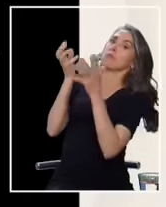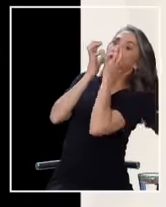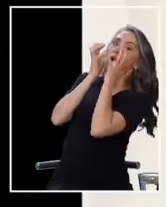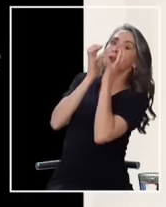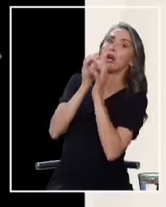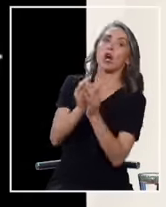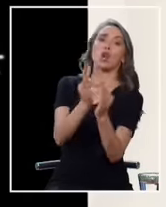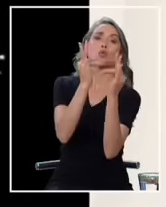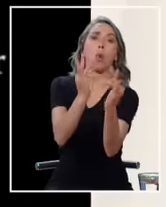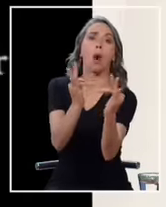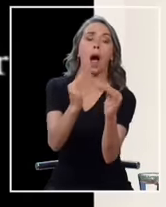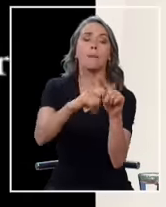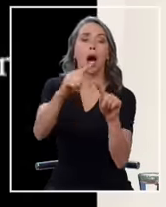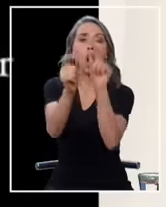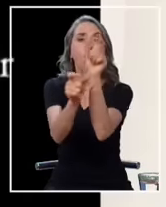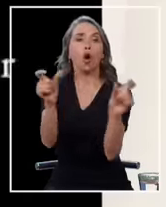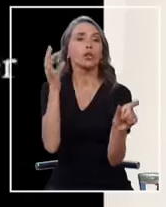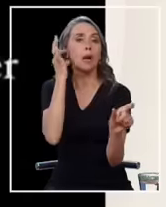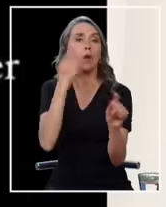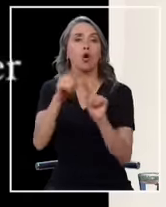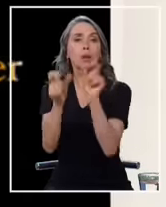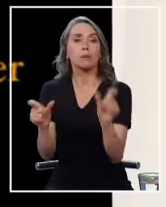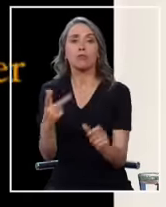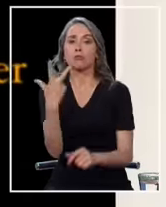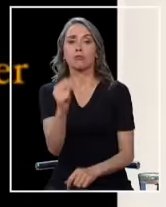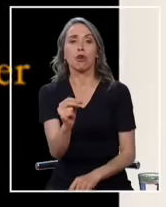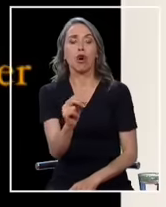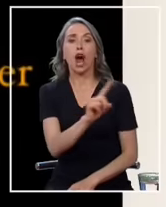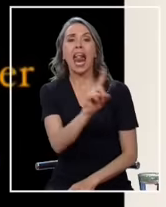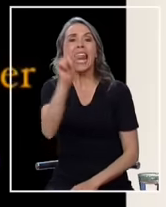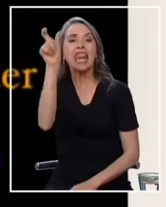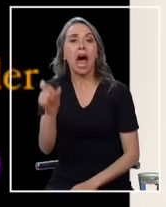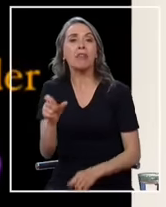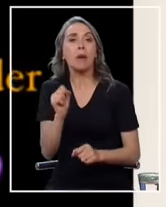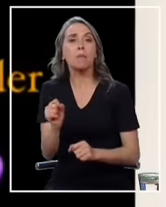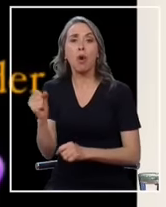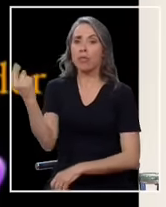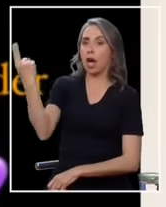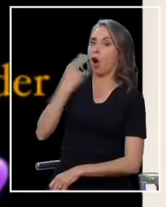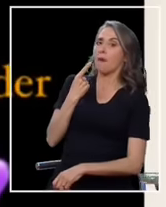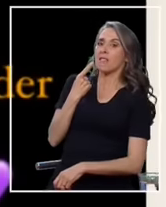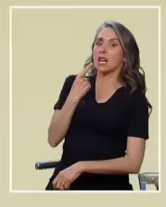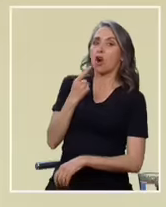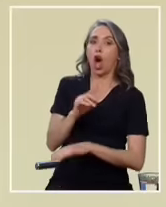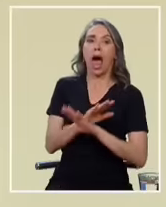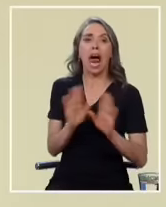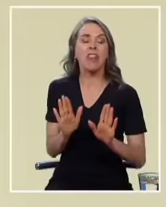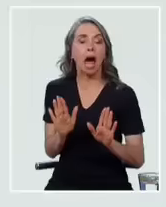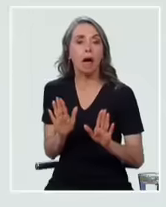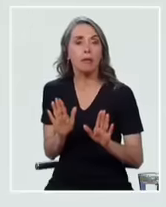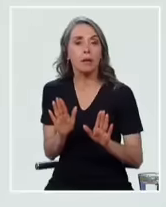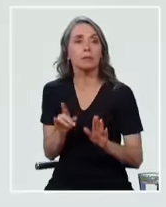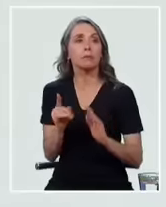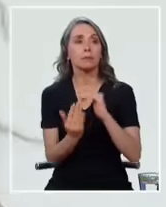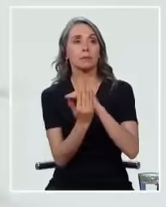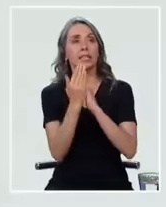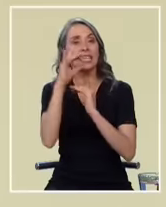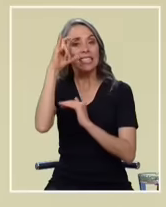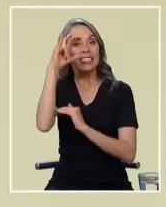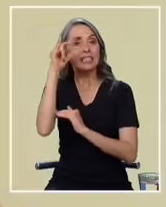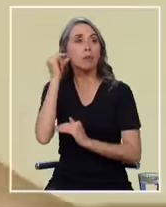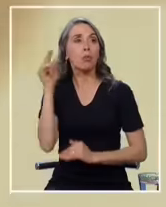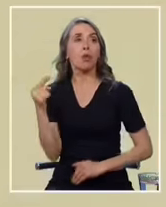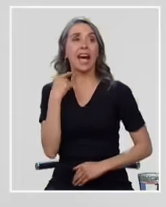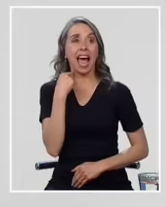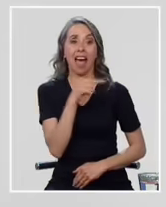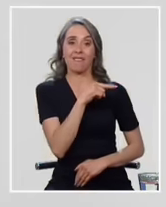le suceda nunca más a ninguna mujer ni a nadie. Nadie puede ser obligado a nada. Solo a través de su Instagram, la